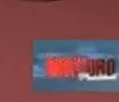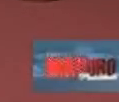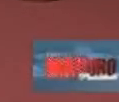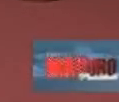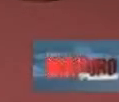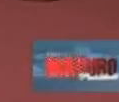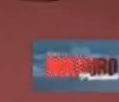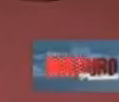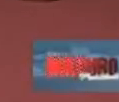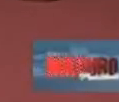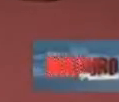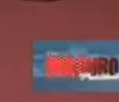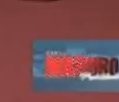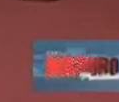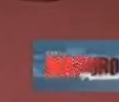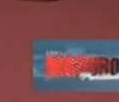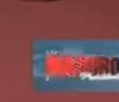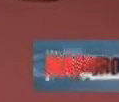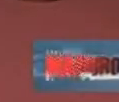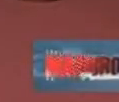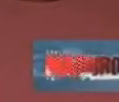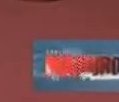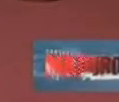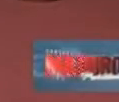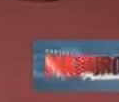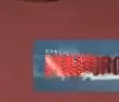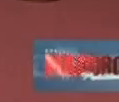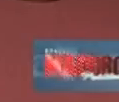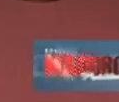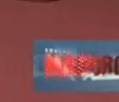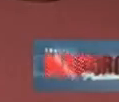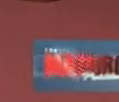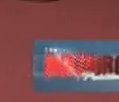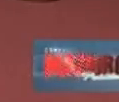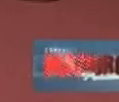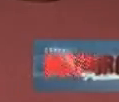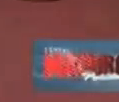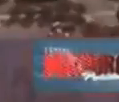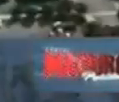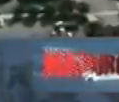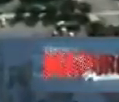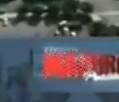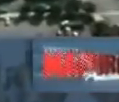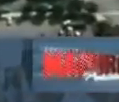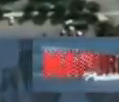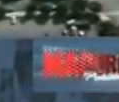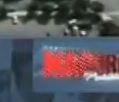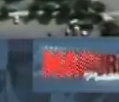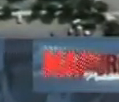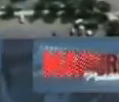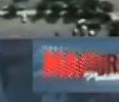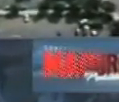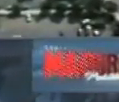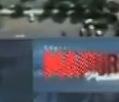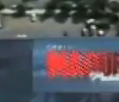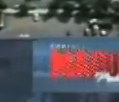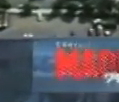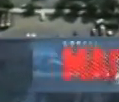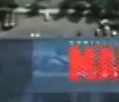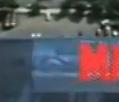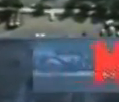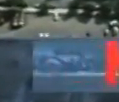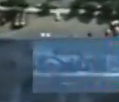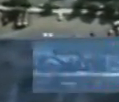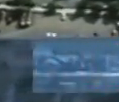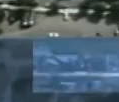Caribe. Gracias, República Dominicana, por tanto afecto, tanta solidaridad que se consolida en el corazón del